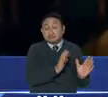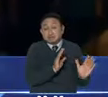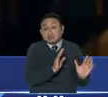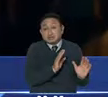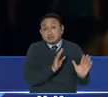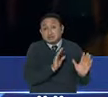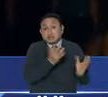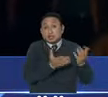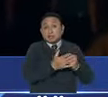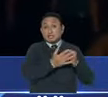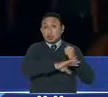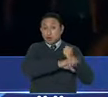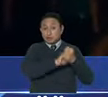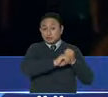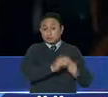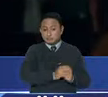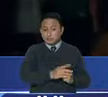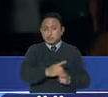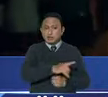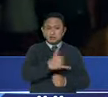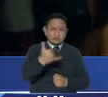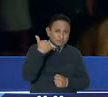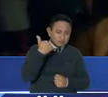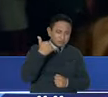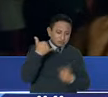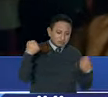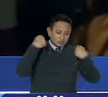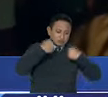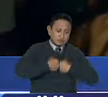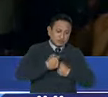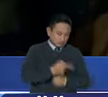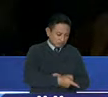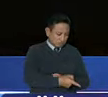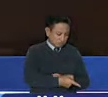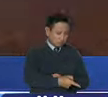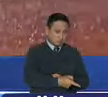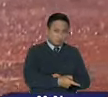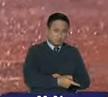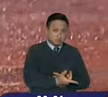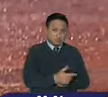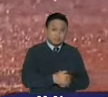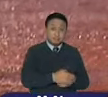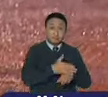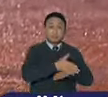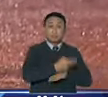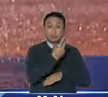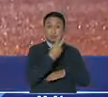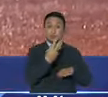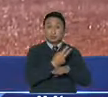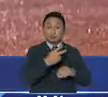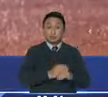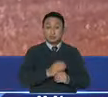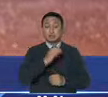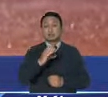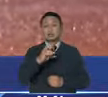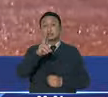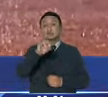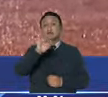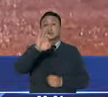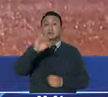pero encontramos con el celular y una mochila que tenía el señor. Dos horas después, en el sector de Cristo Vive, las